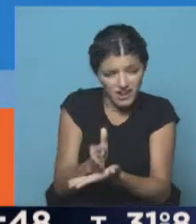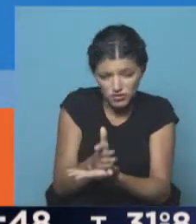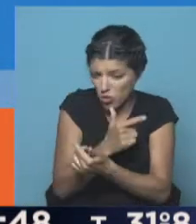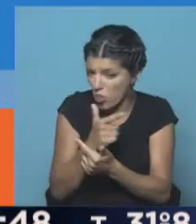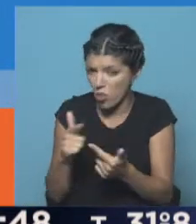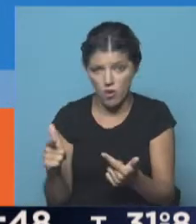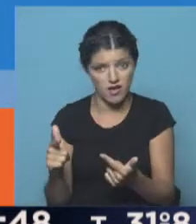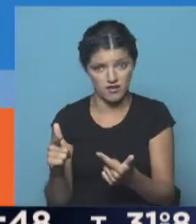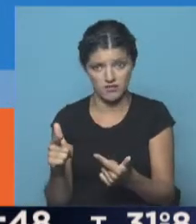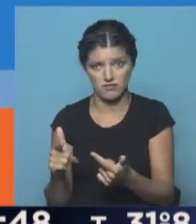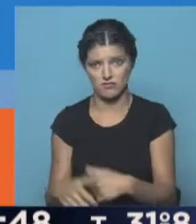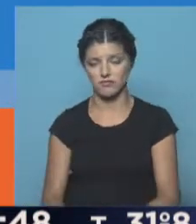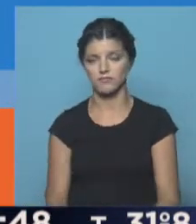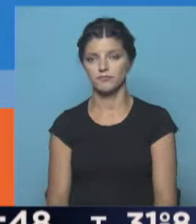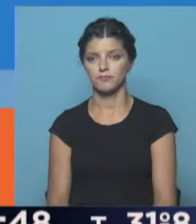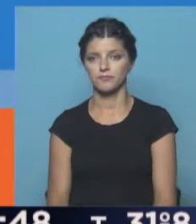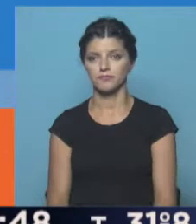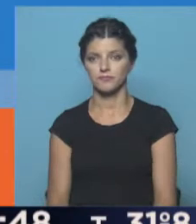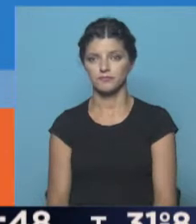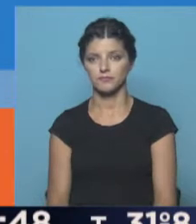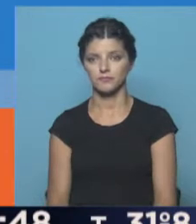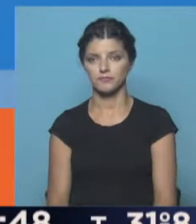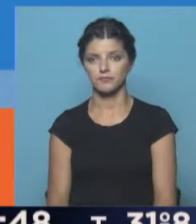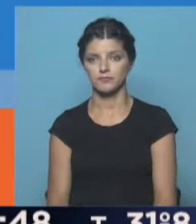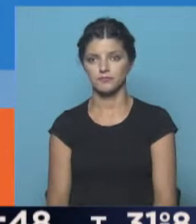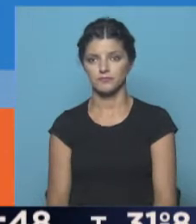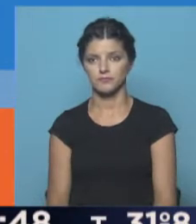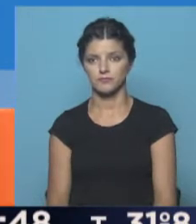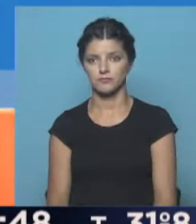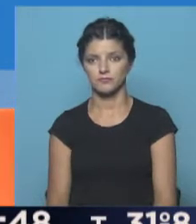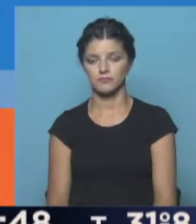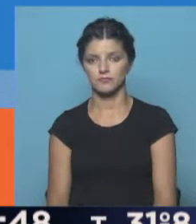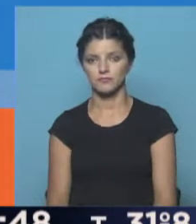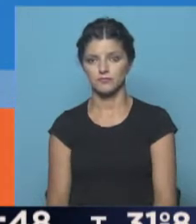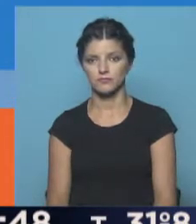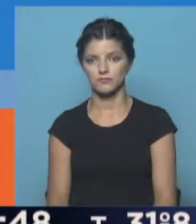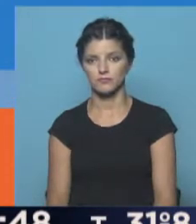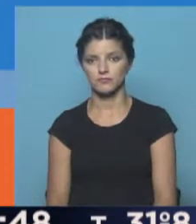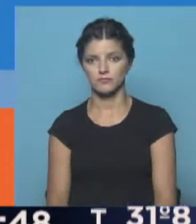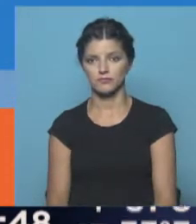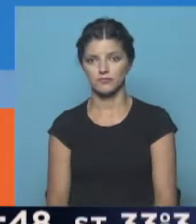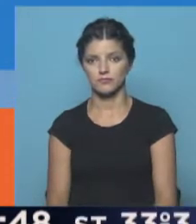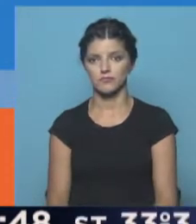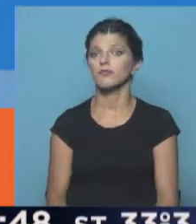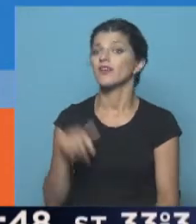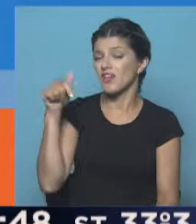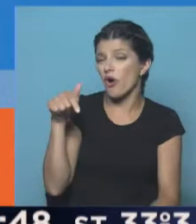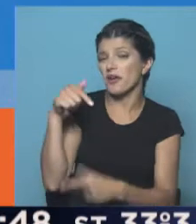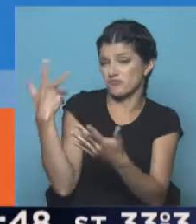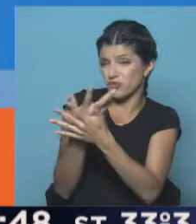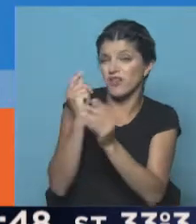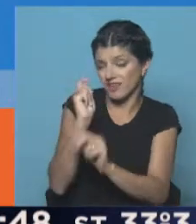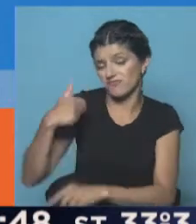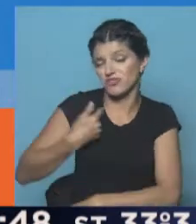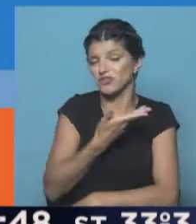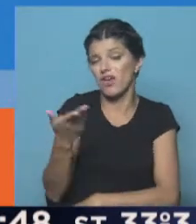que hoy está sufriendo y está siendo víctima de la población venezolana.